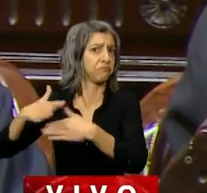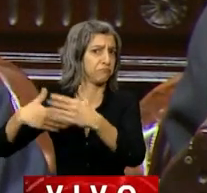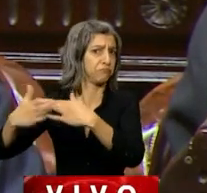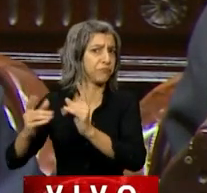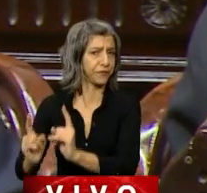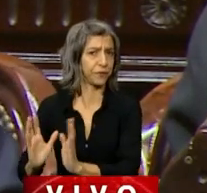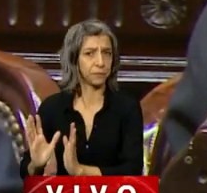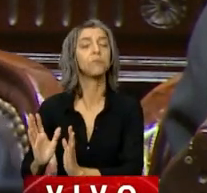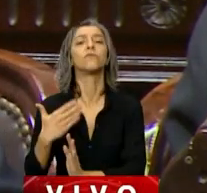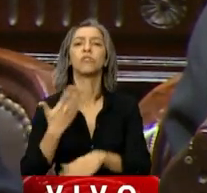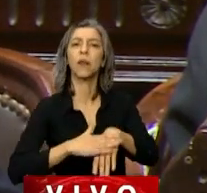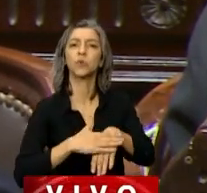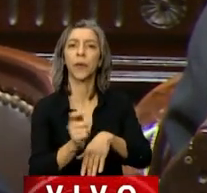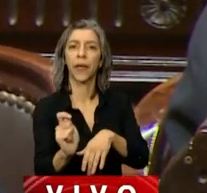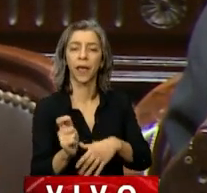situación?